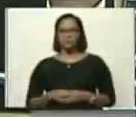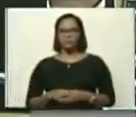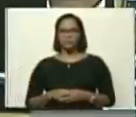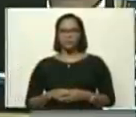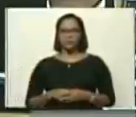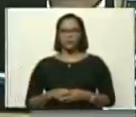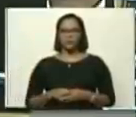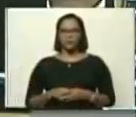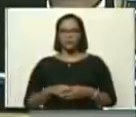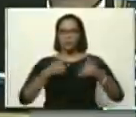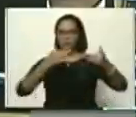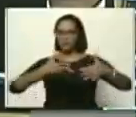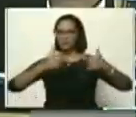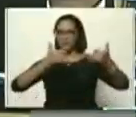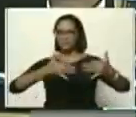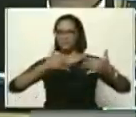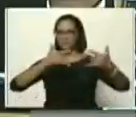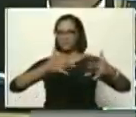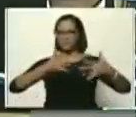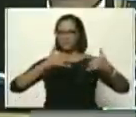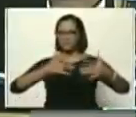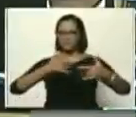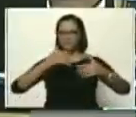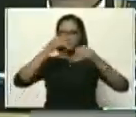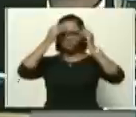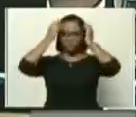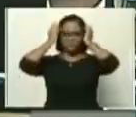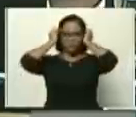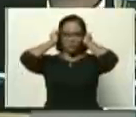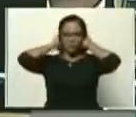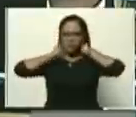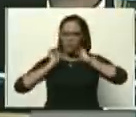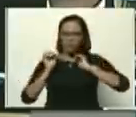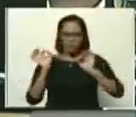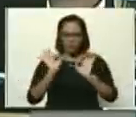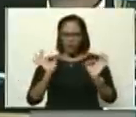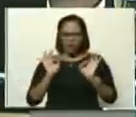de Reinaldo Armas. No tengo nada en contra de Reinaldo Armas.